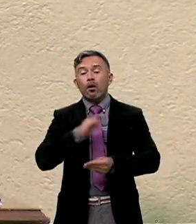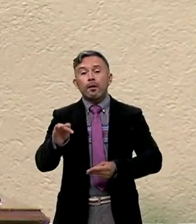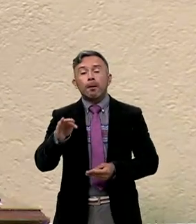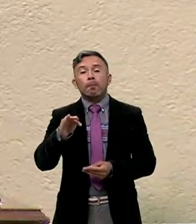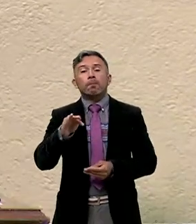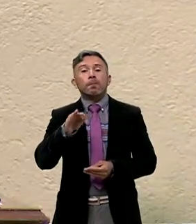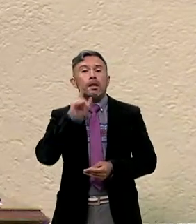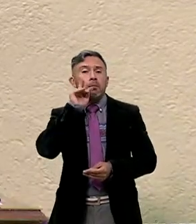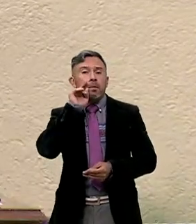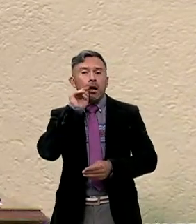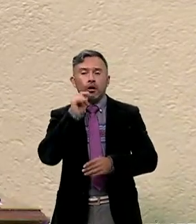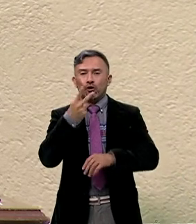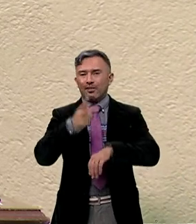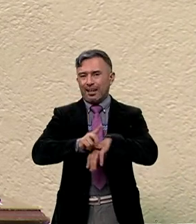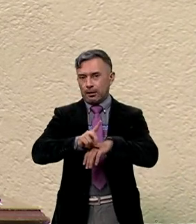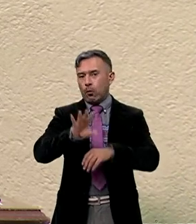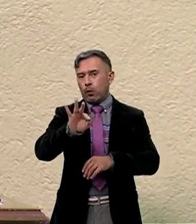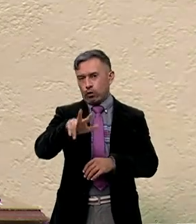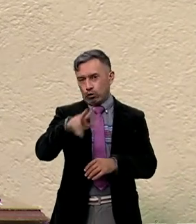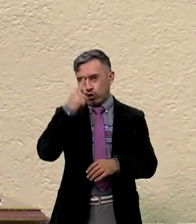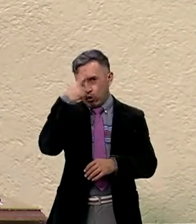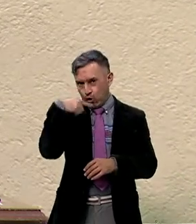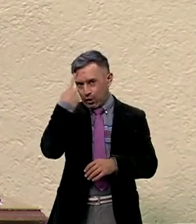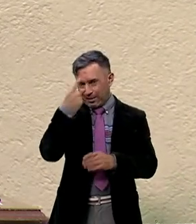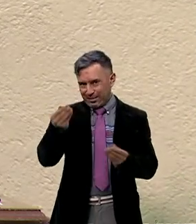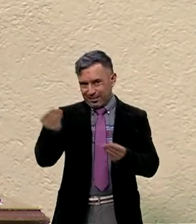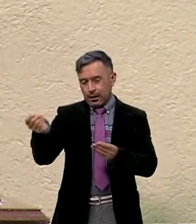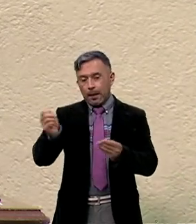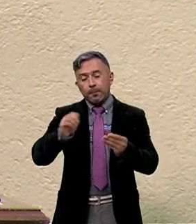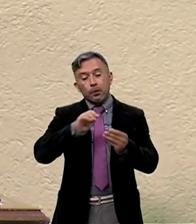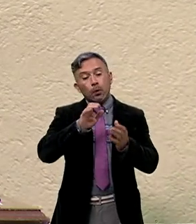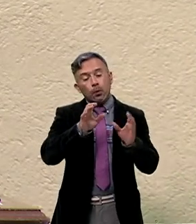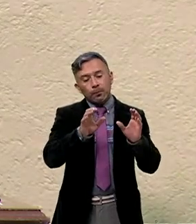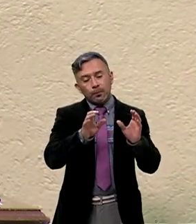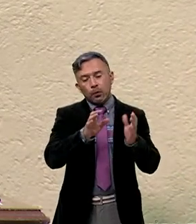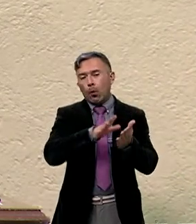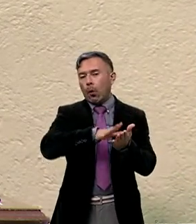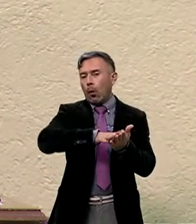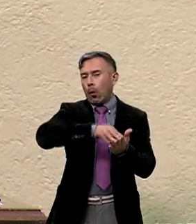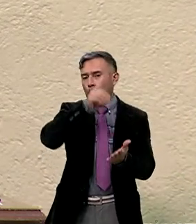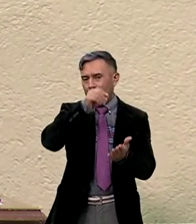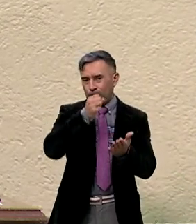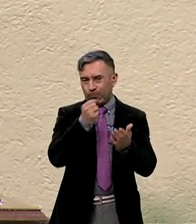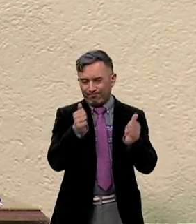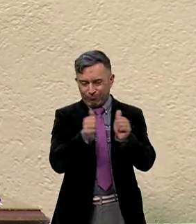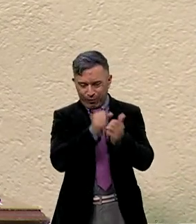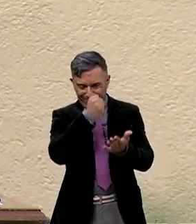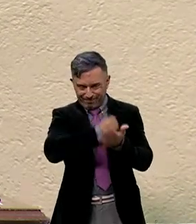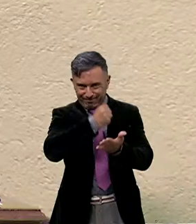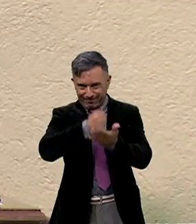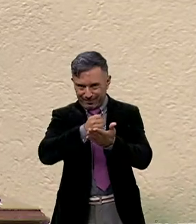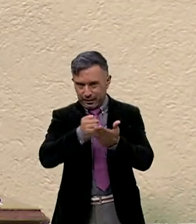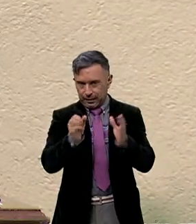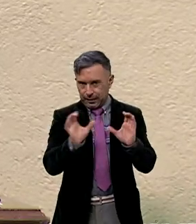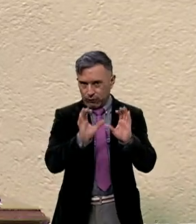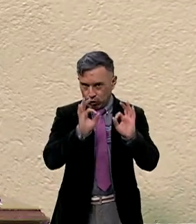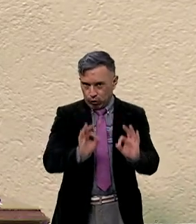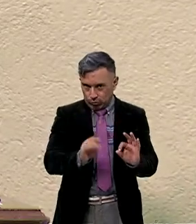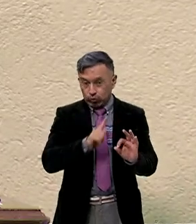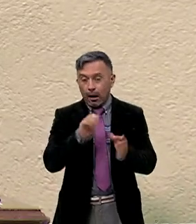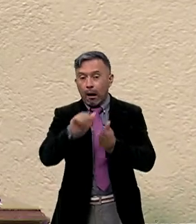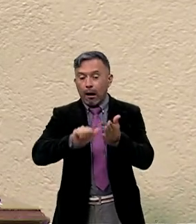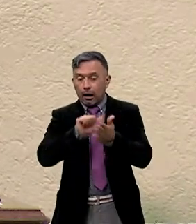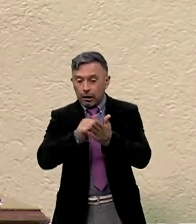con base en las copias certificadas de las actas de cómputo distrital de la consulta popular se proceda a